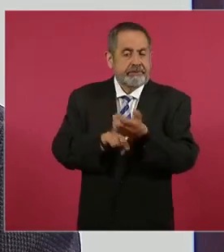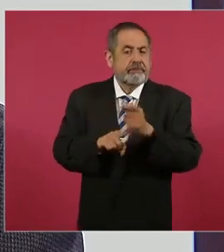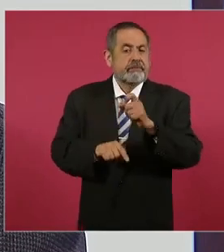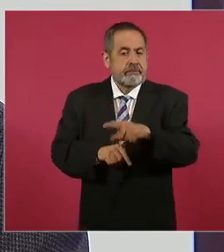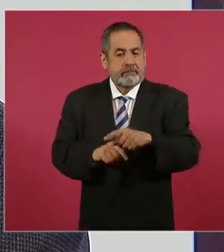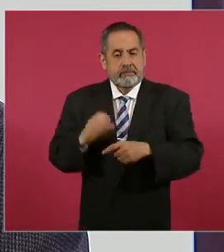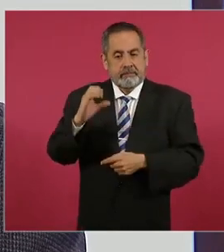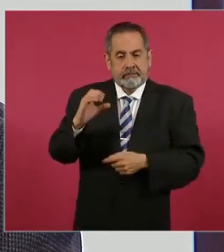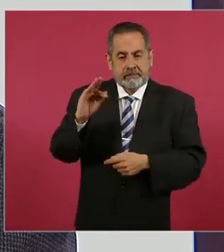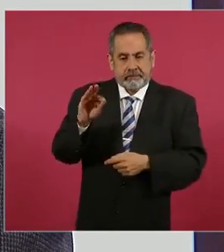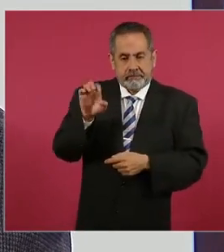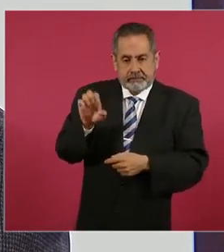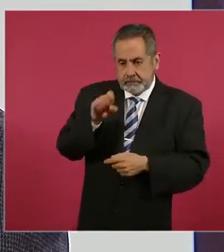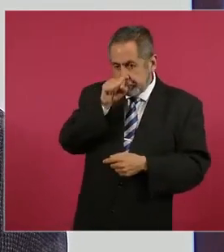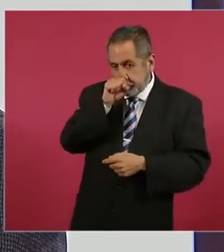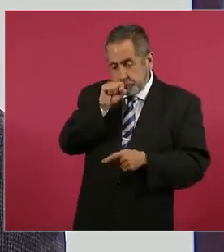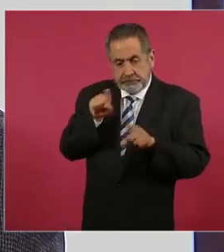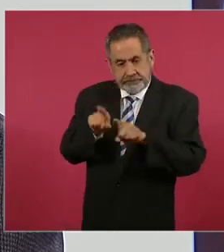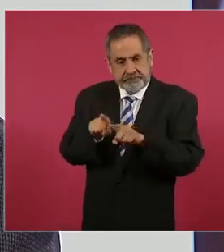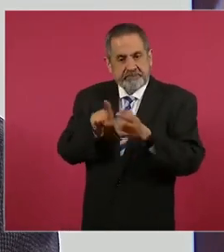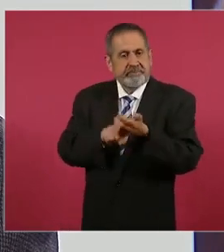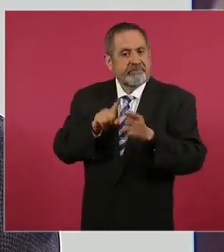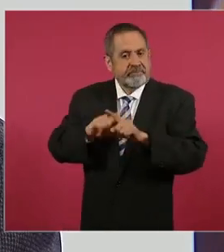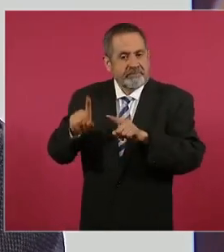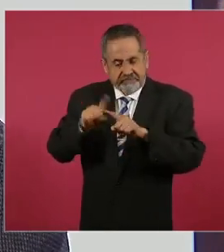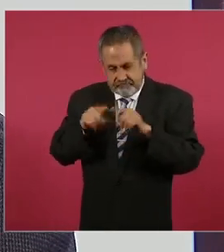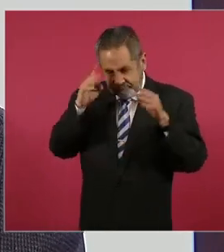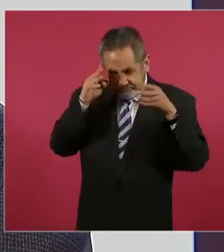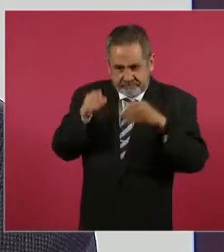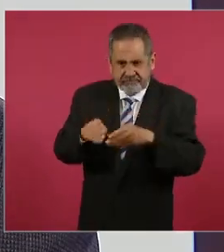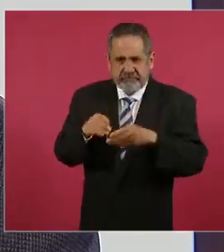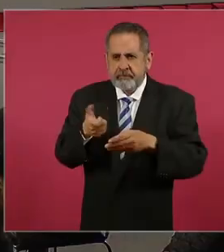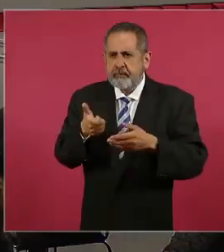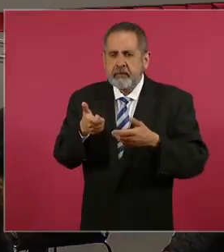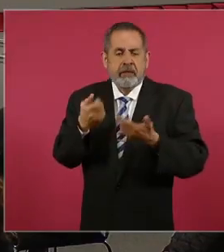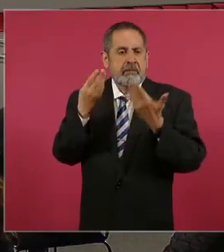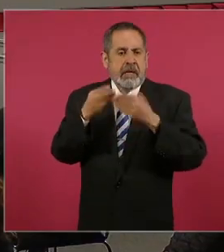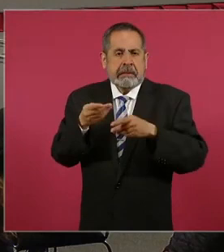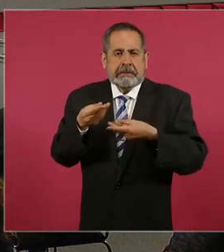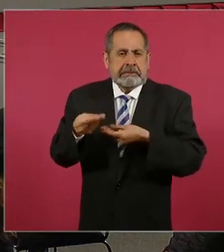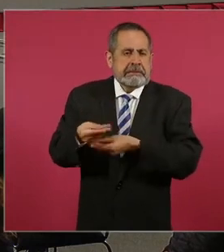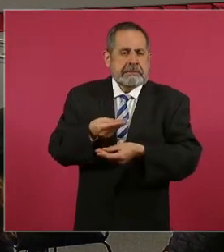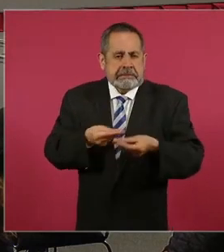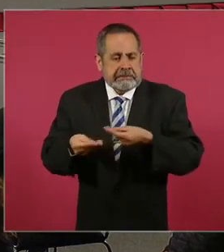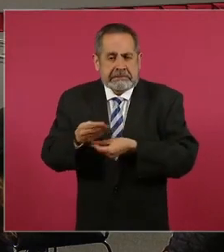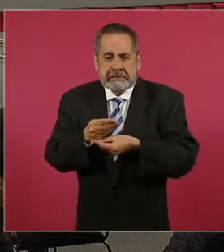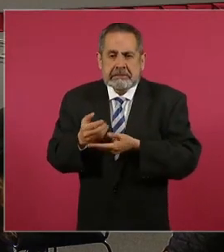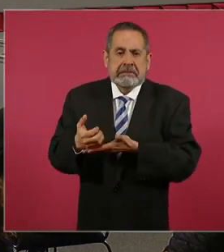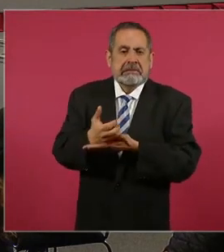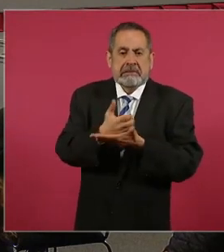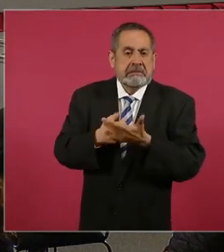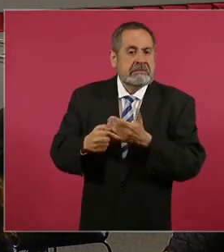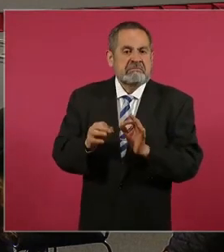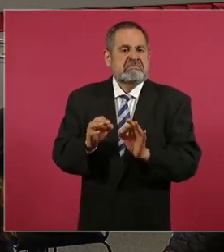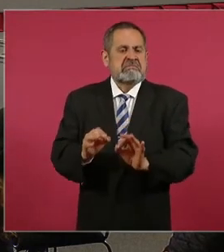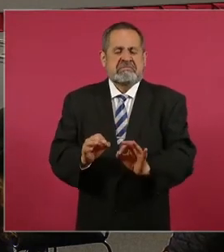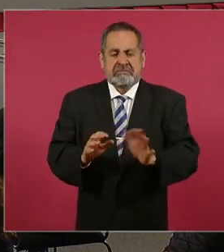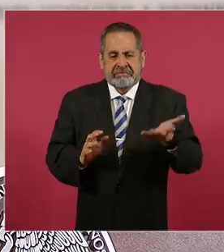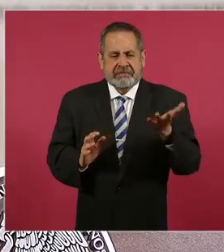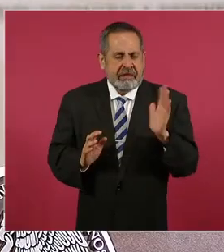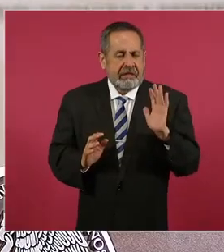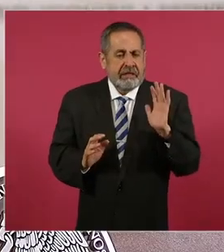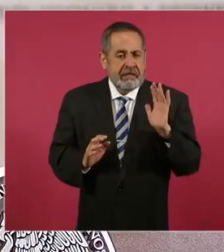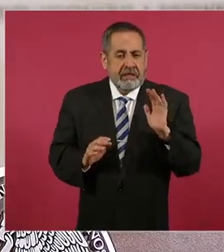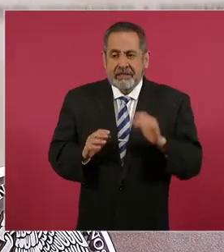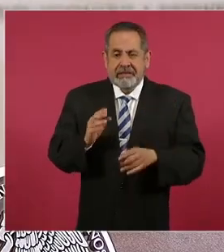la CFE ha implementado diferentes instrumentos financieros que han permitido que, pese a